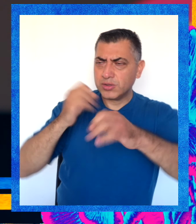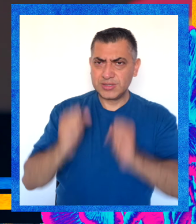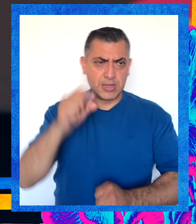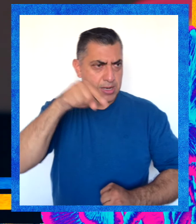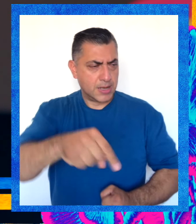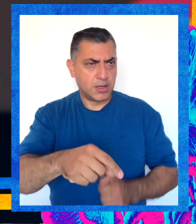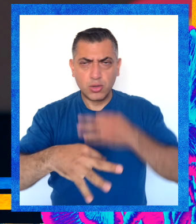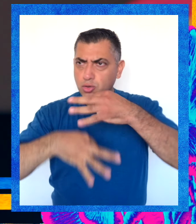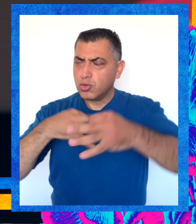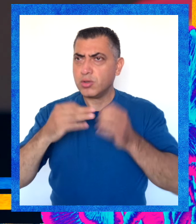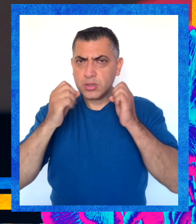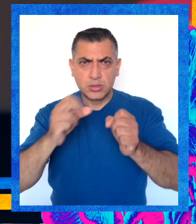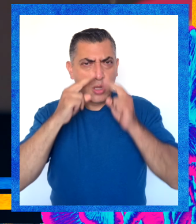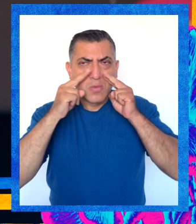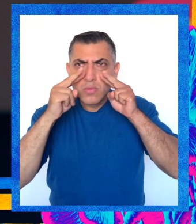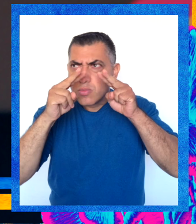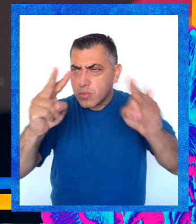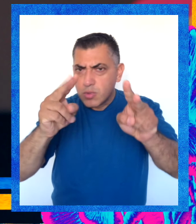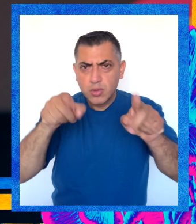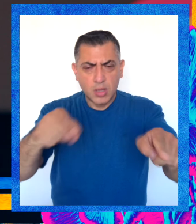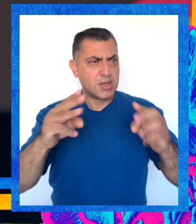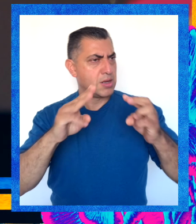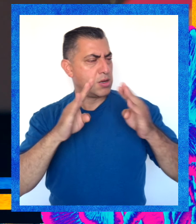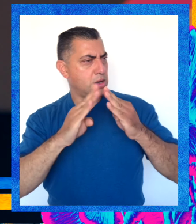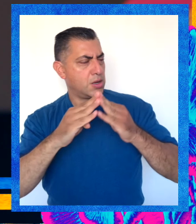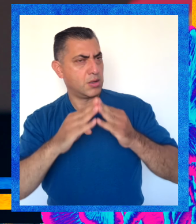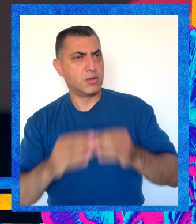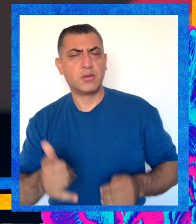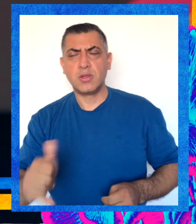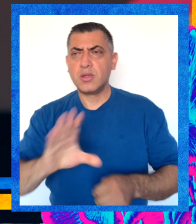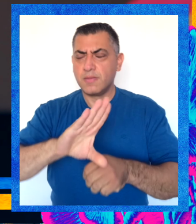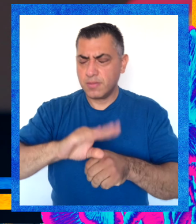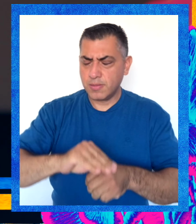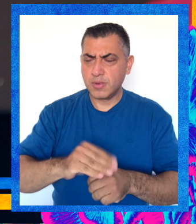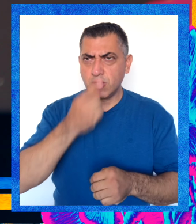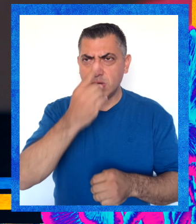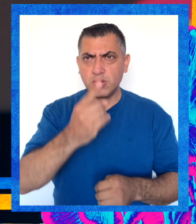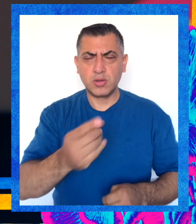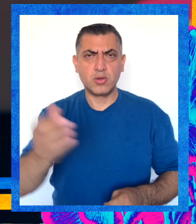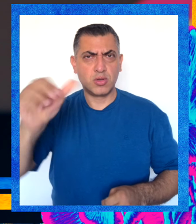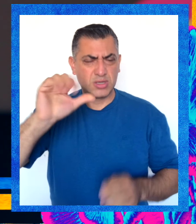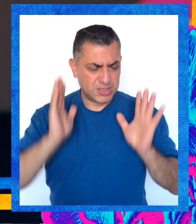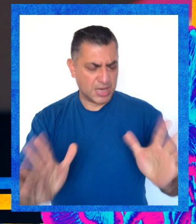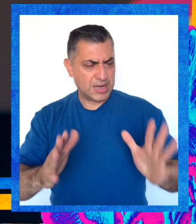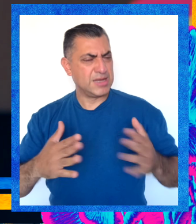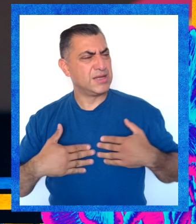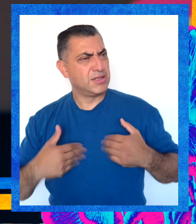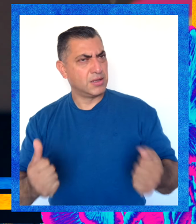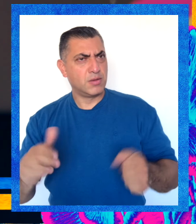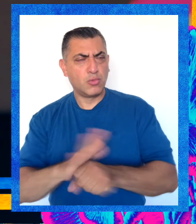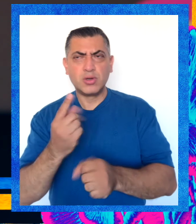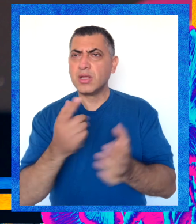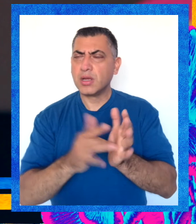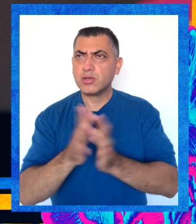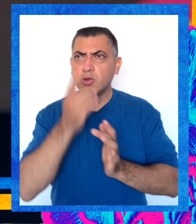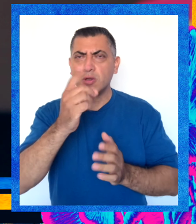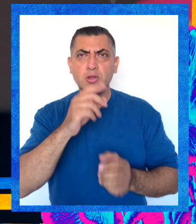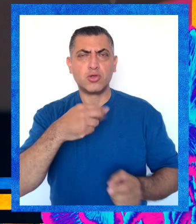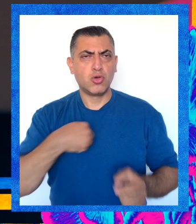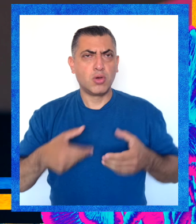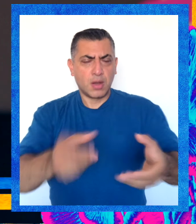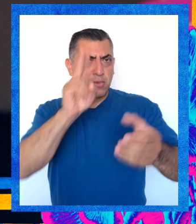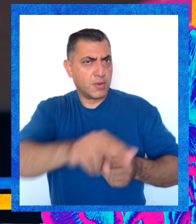acá pero también todos los que nos están viendo ahí desde sus hogares y a mí me encantaría que ahora que has entendido por qué jesús dijo yo soy el camino